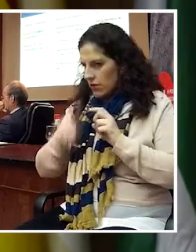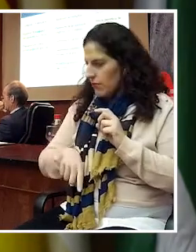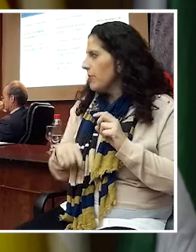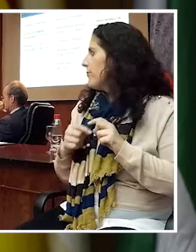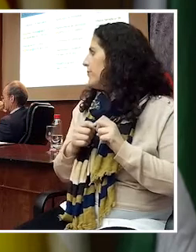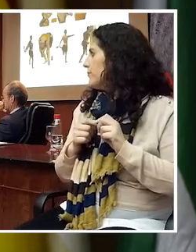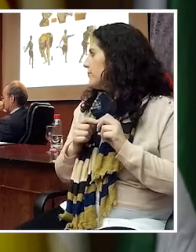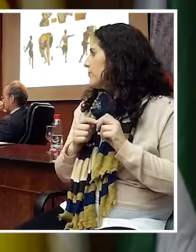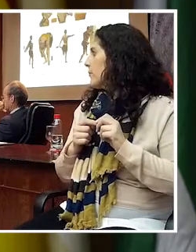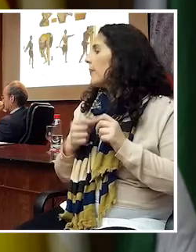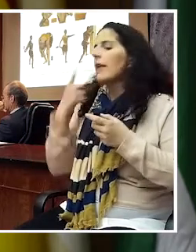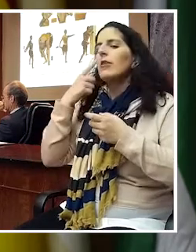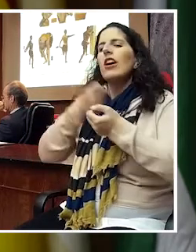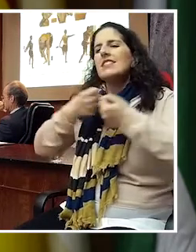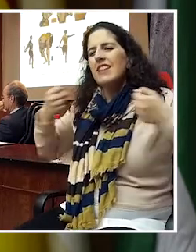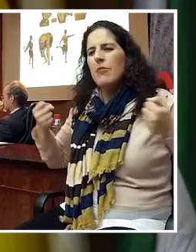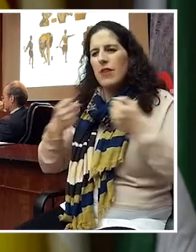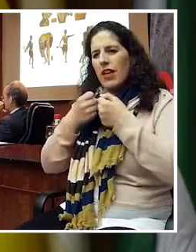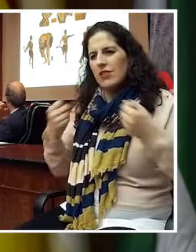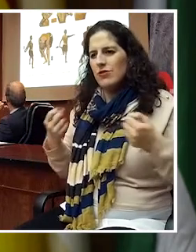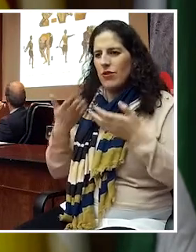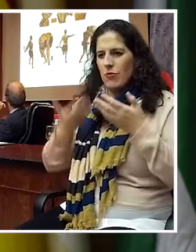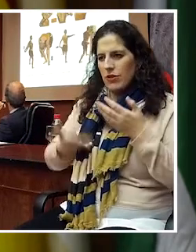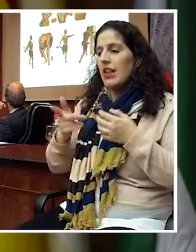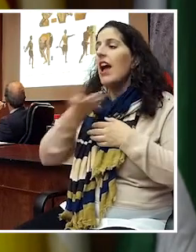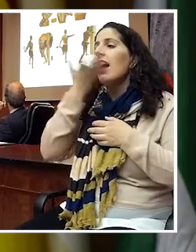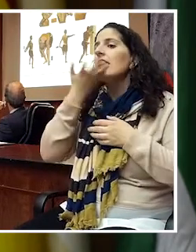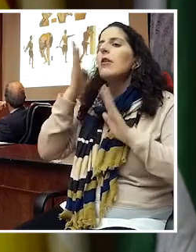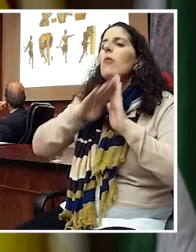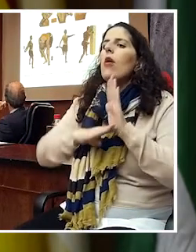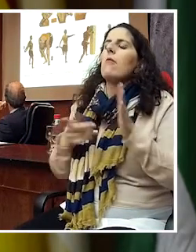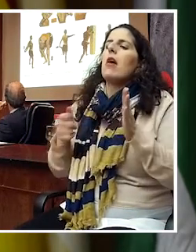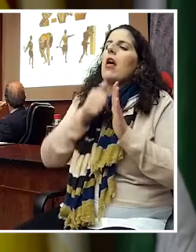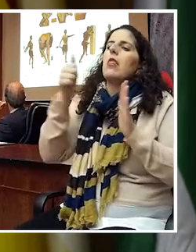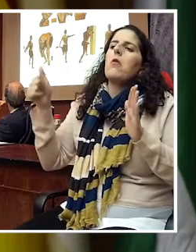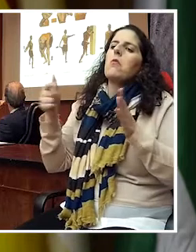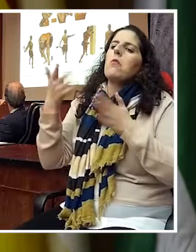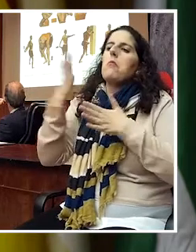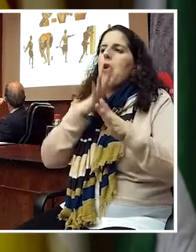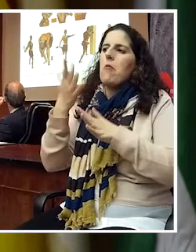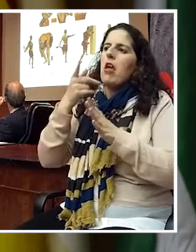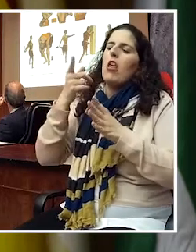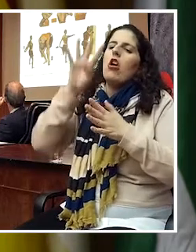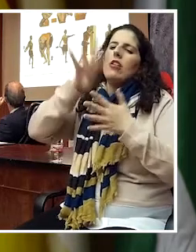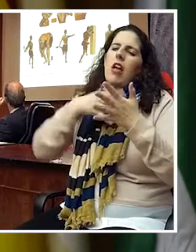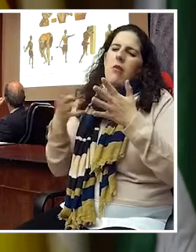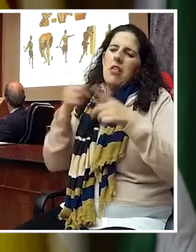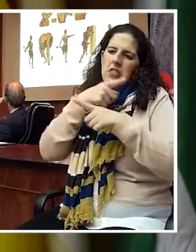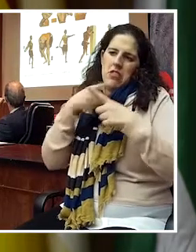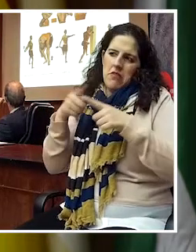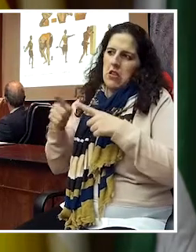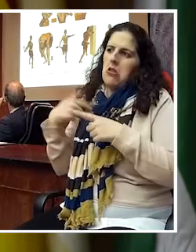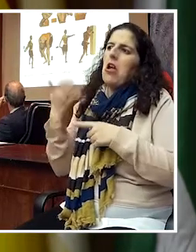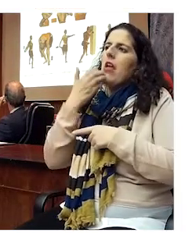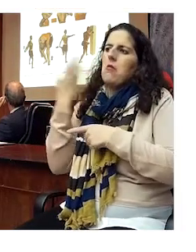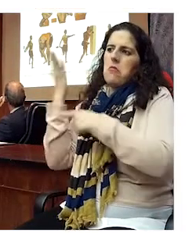tienen los estiramientos. El problema de calentamiento, pues cada servicio tiene una tabla diferente, pues